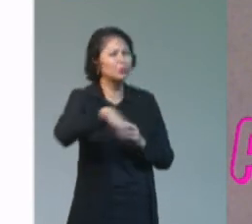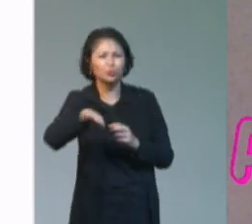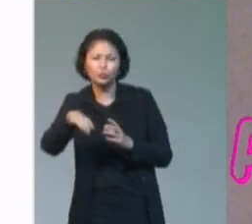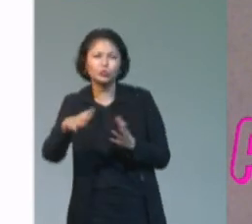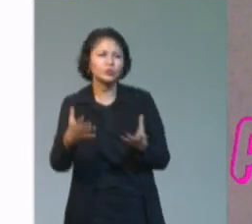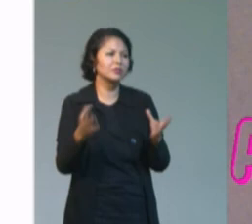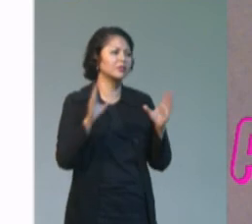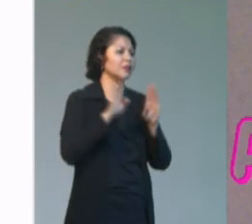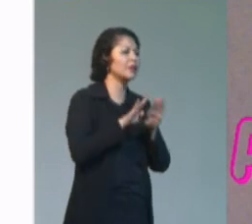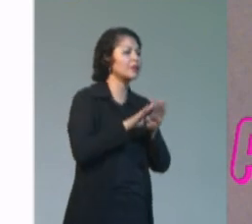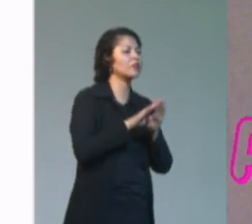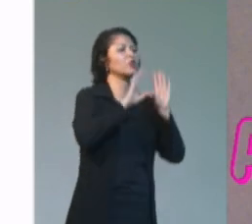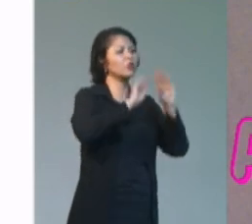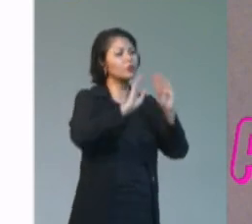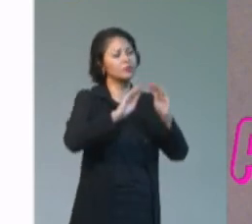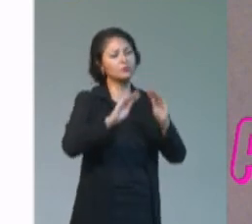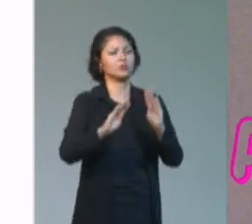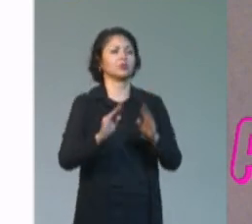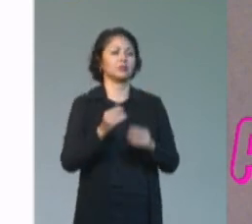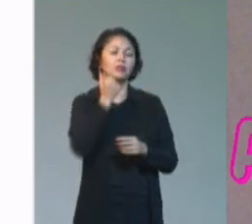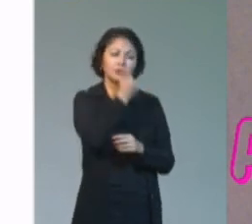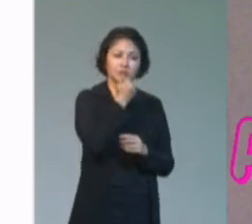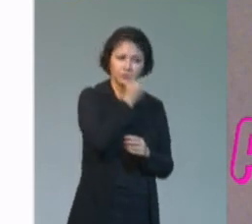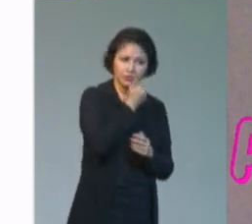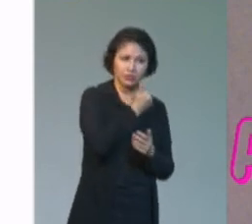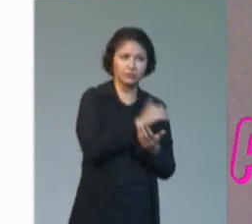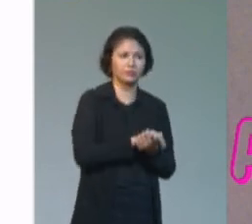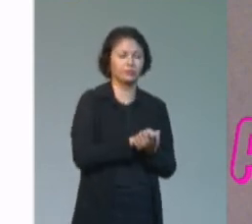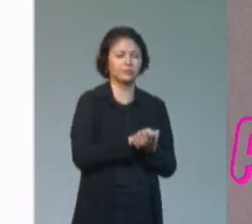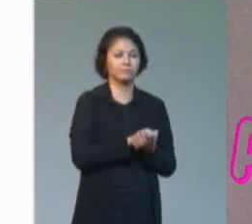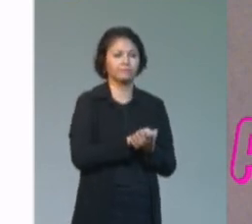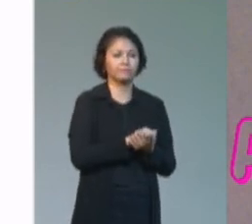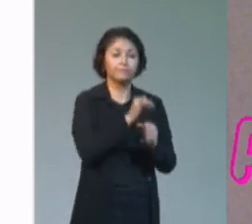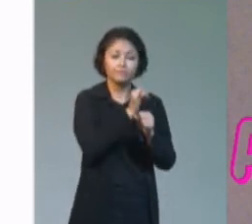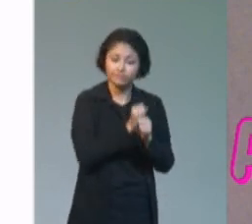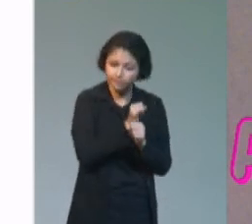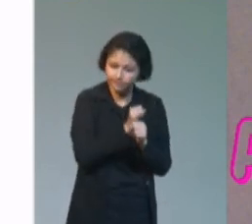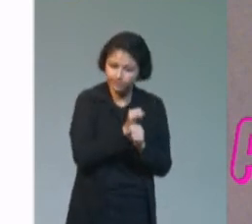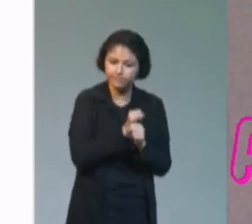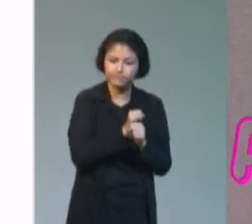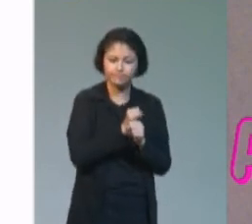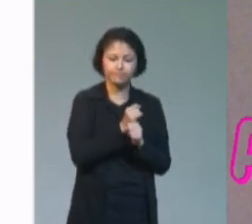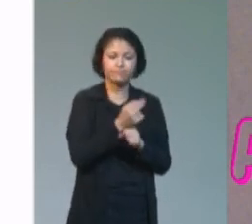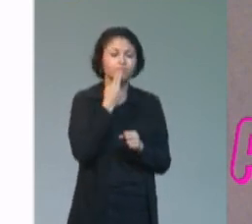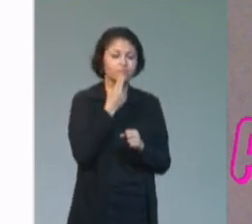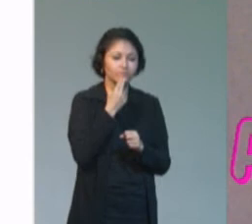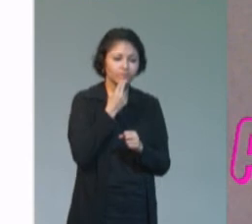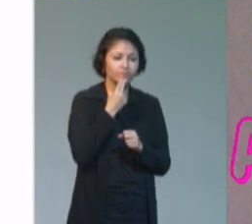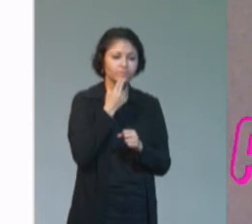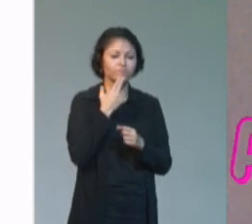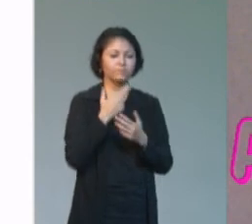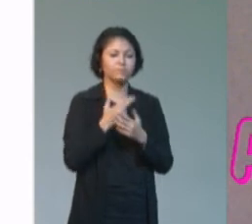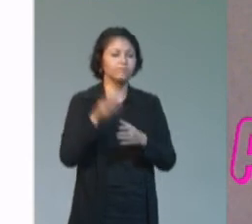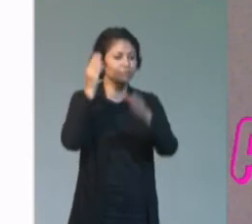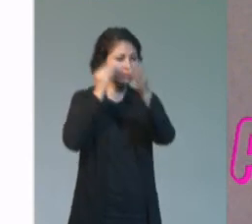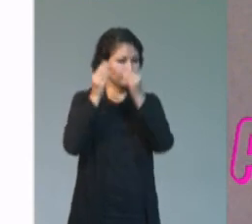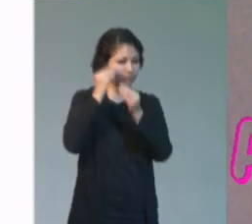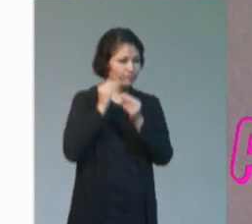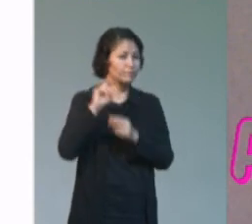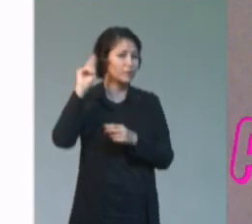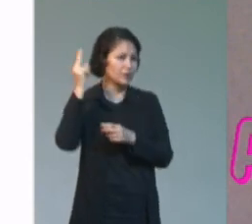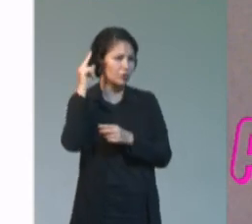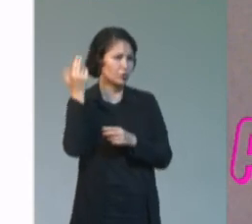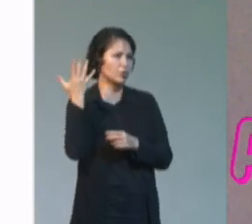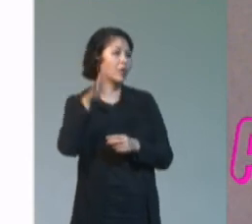o como nosotros llevamos en su tiempo una investigación sobre el uso que del elearning se hacía en las 10 universidades